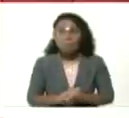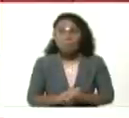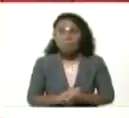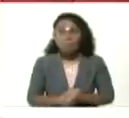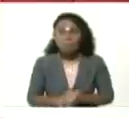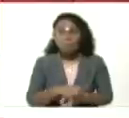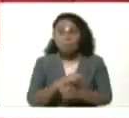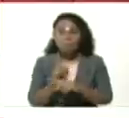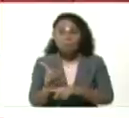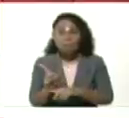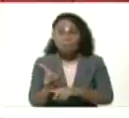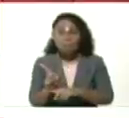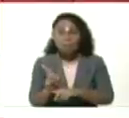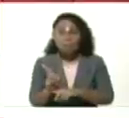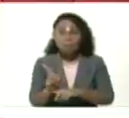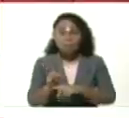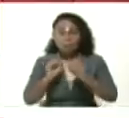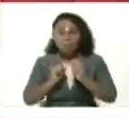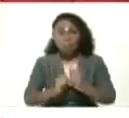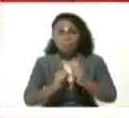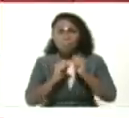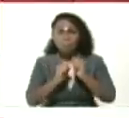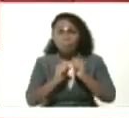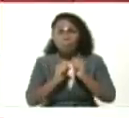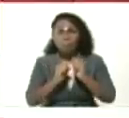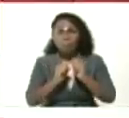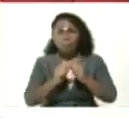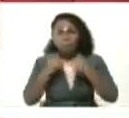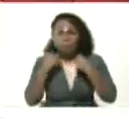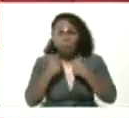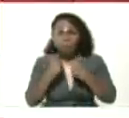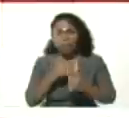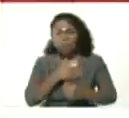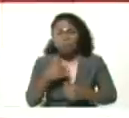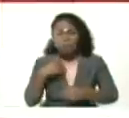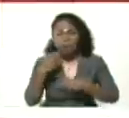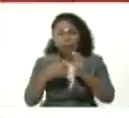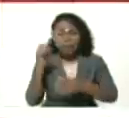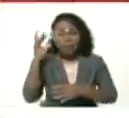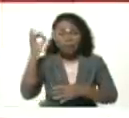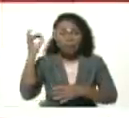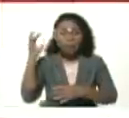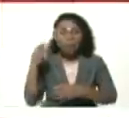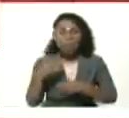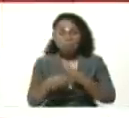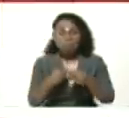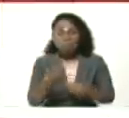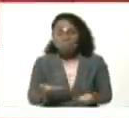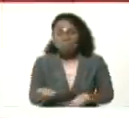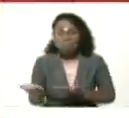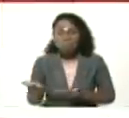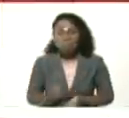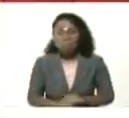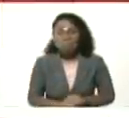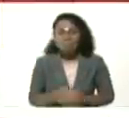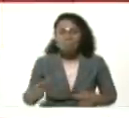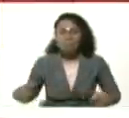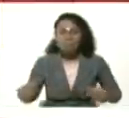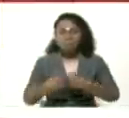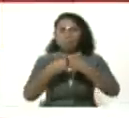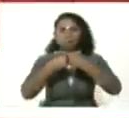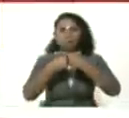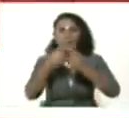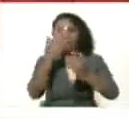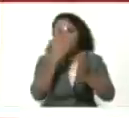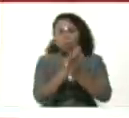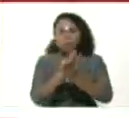Eso es una vanguardia dura. El que quiera subestimarlo, hágalo. Hágalo. Se va a chocar de frente